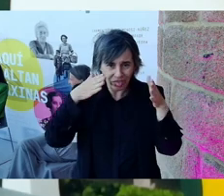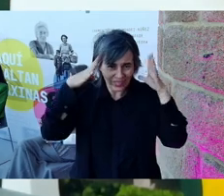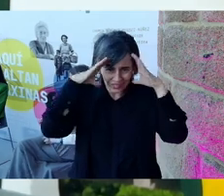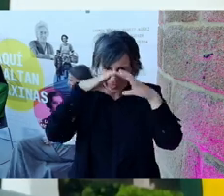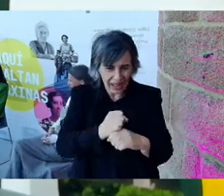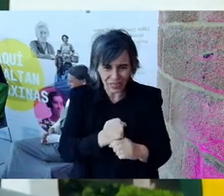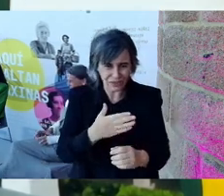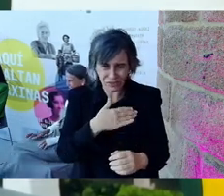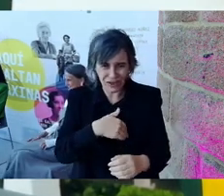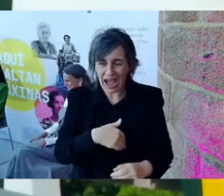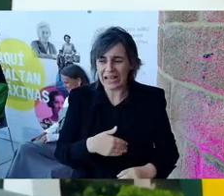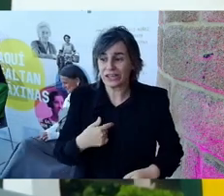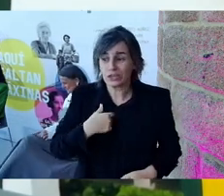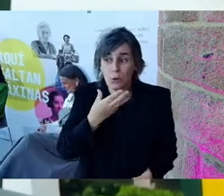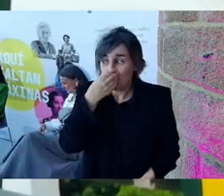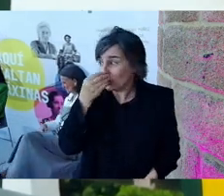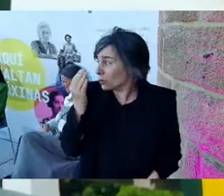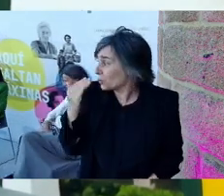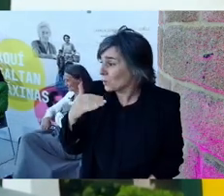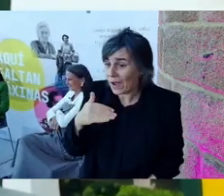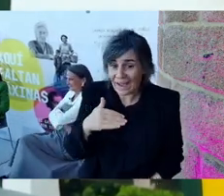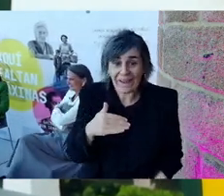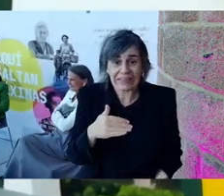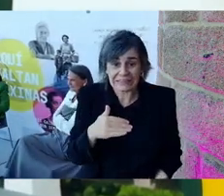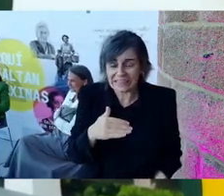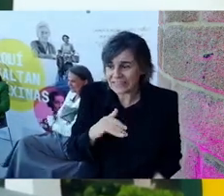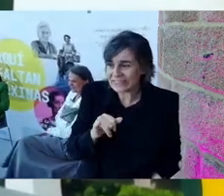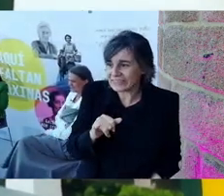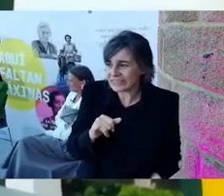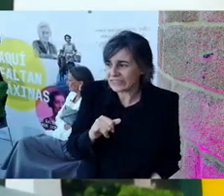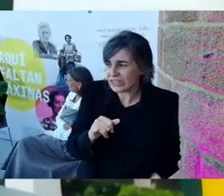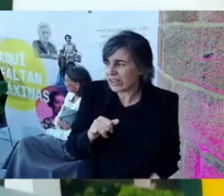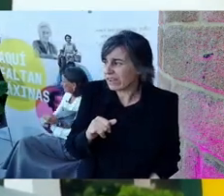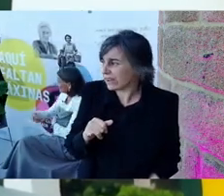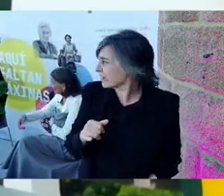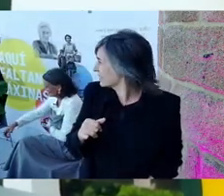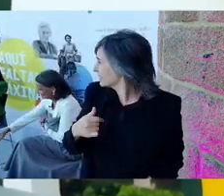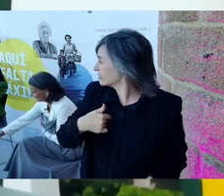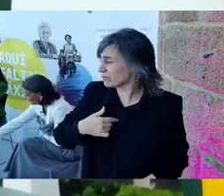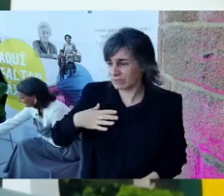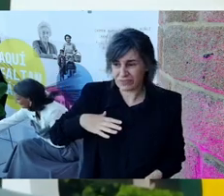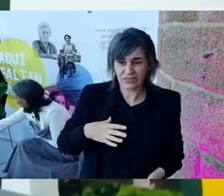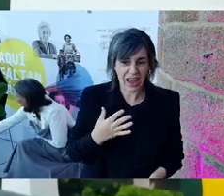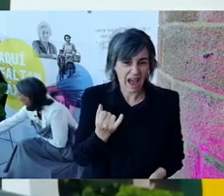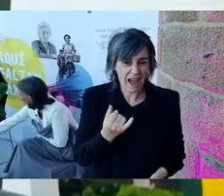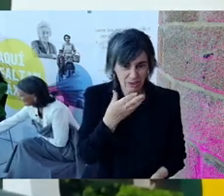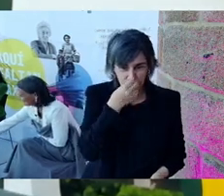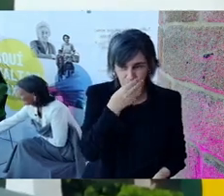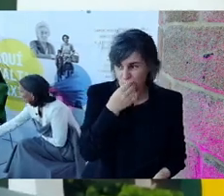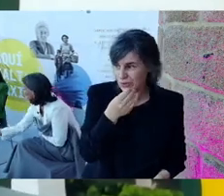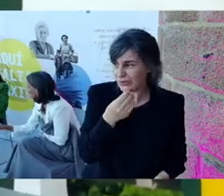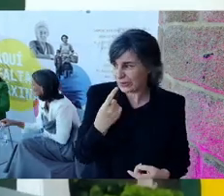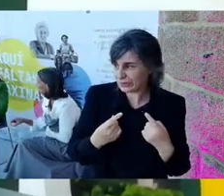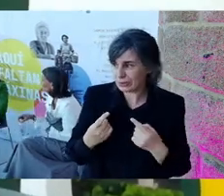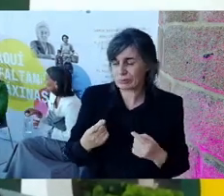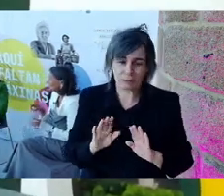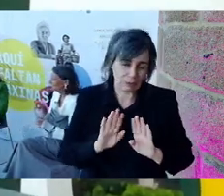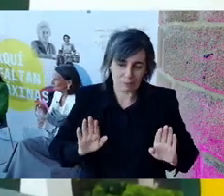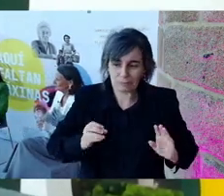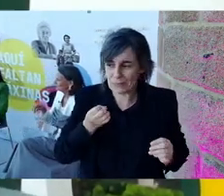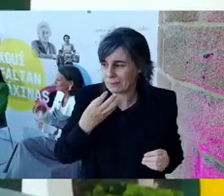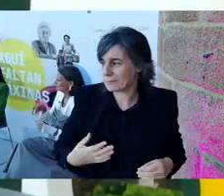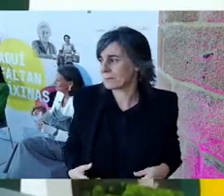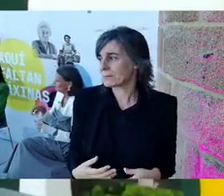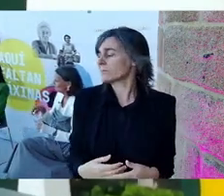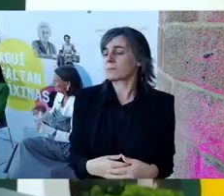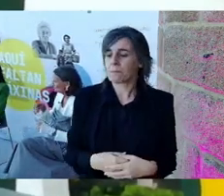desconcentro, no teño aquí un pano a man. Sí, en este momento casi prefería un pano que no no teño,